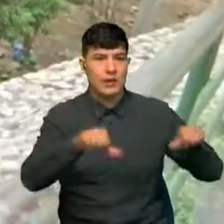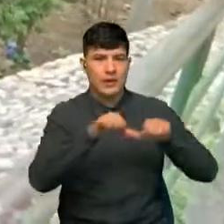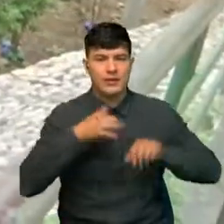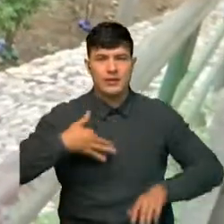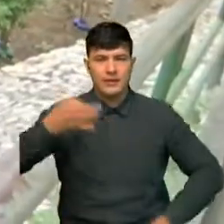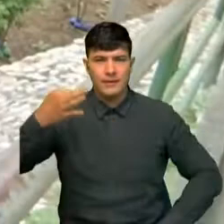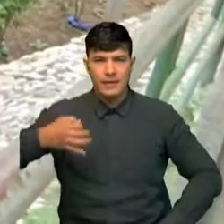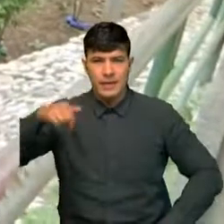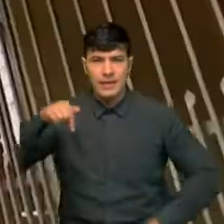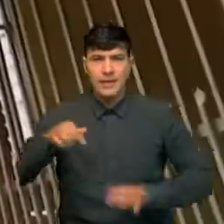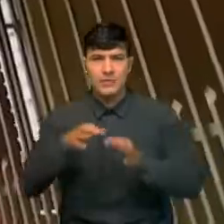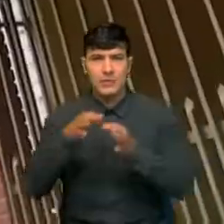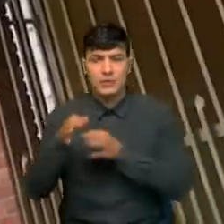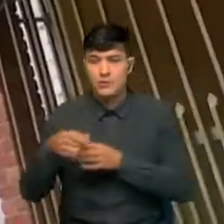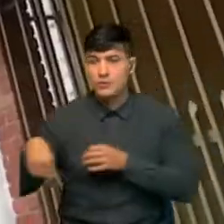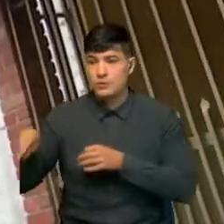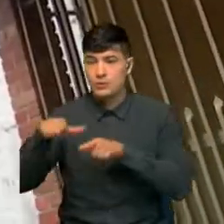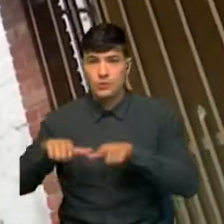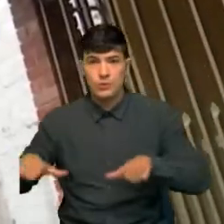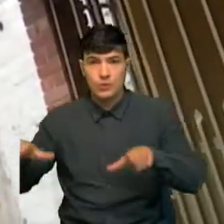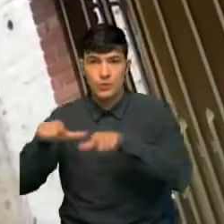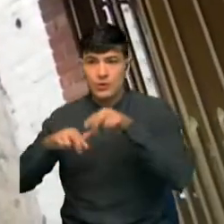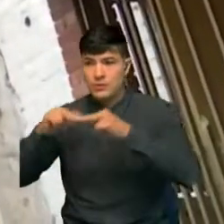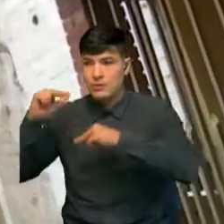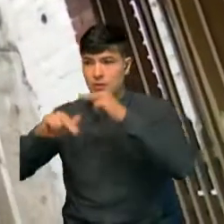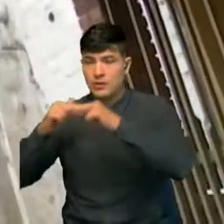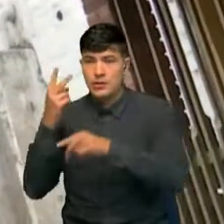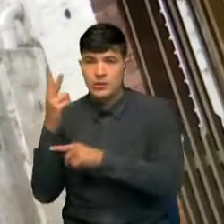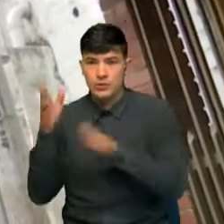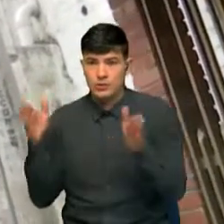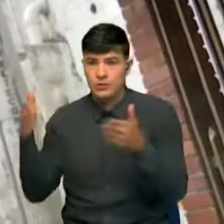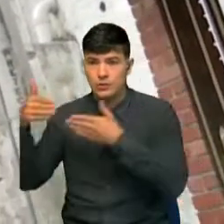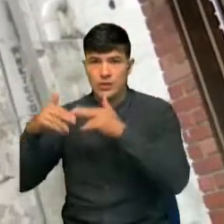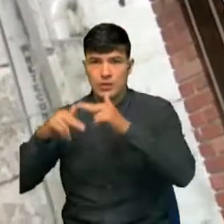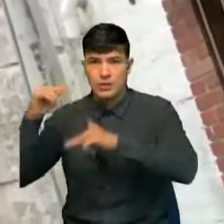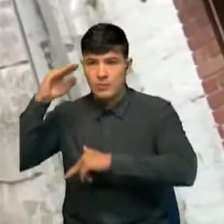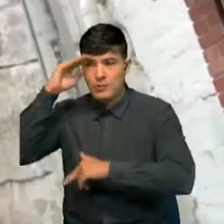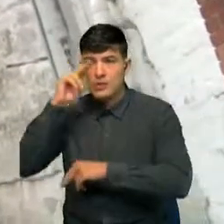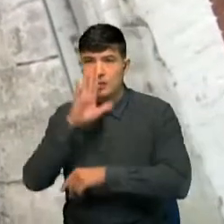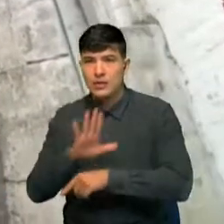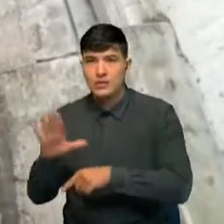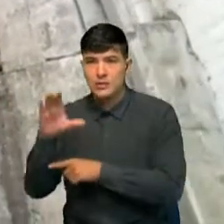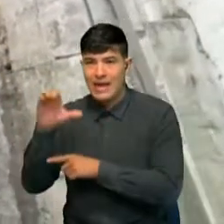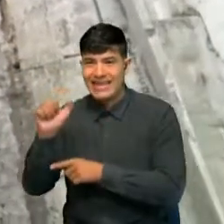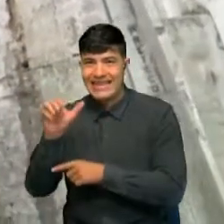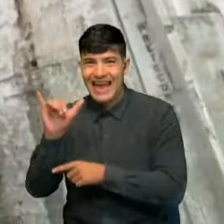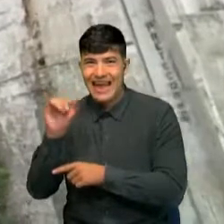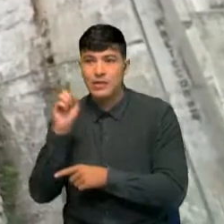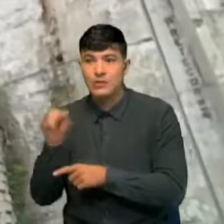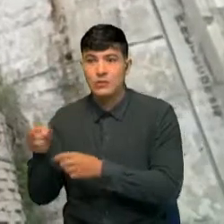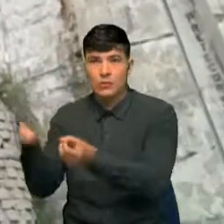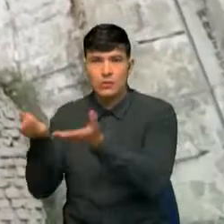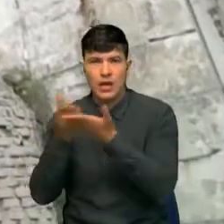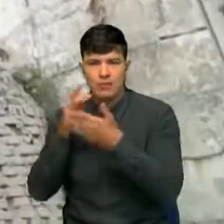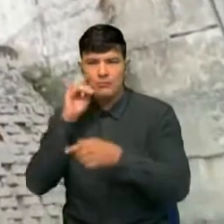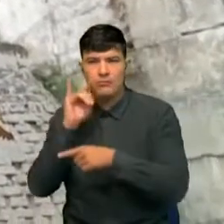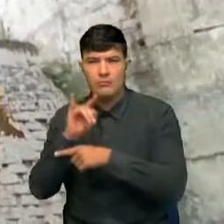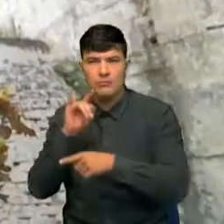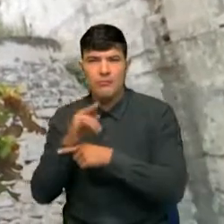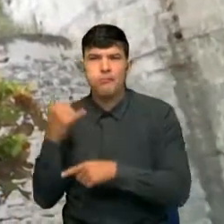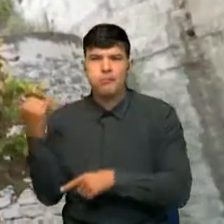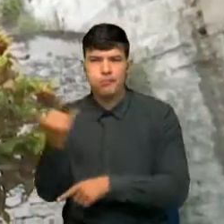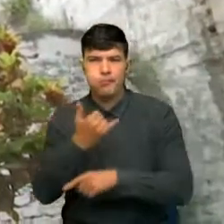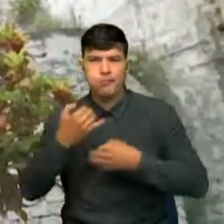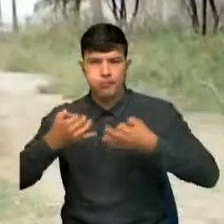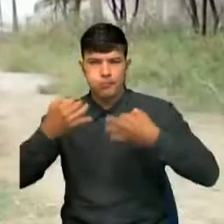municipio. Se construyeron en este sector también dos CAIs, el CAI que nos ayudan a darle seguridad y tener la presencia